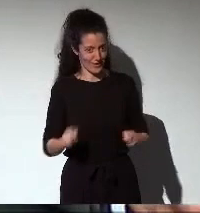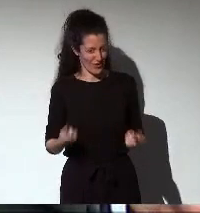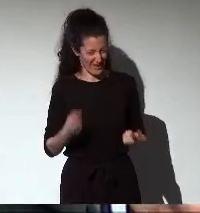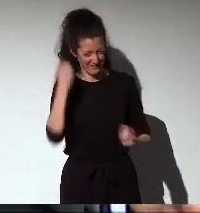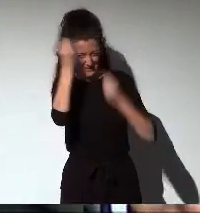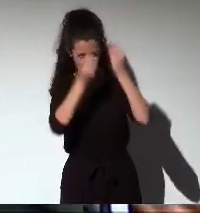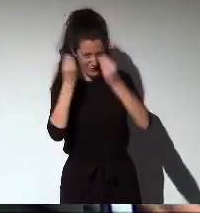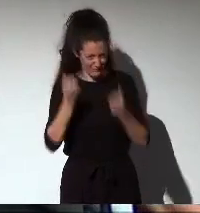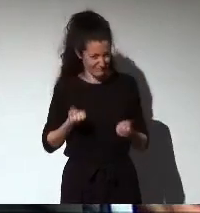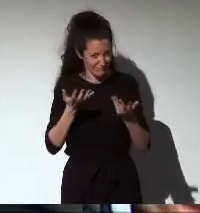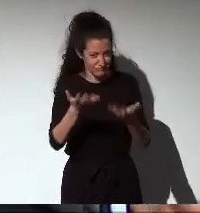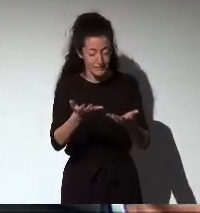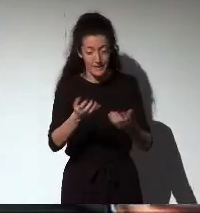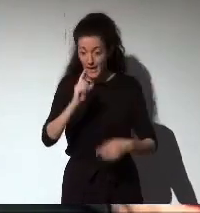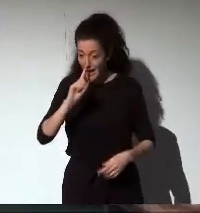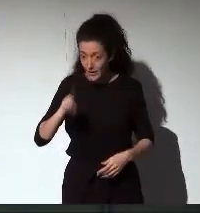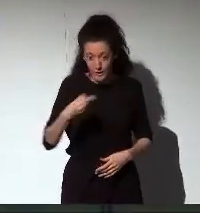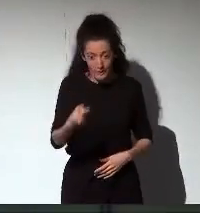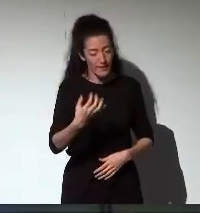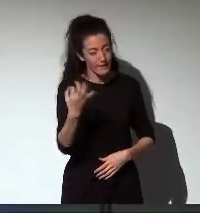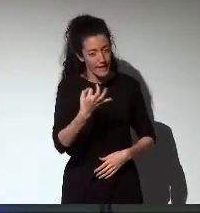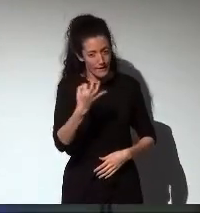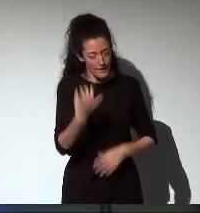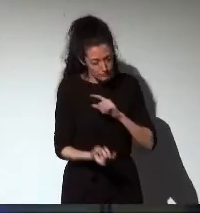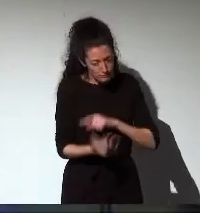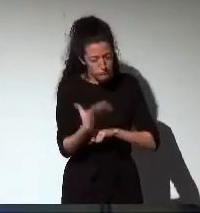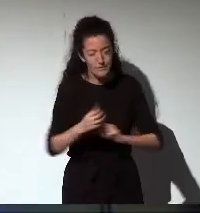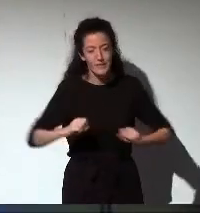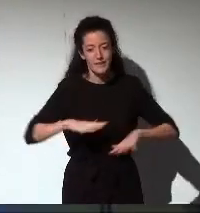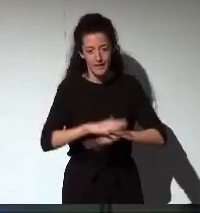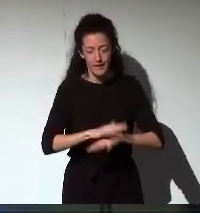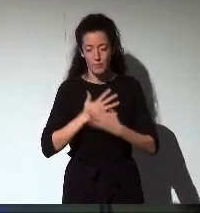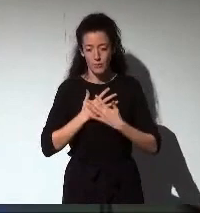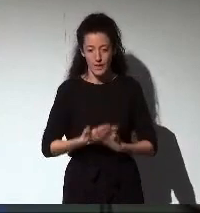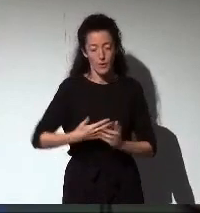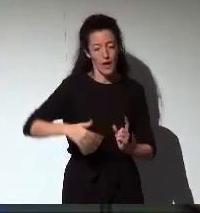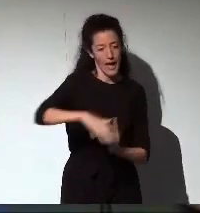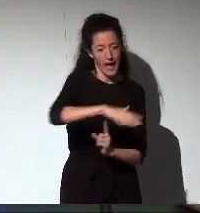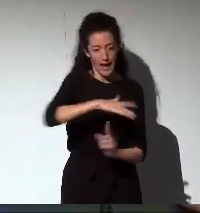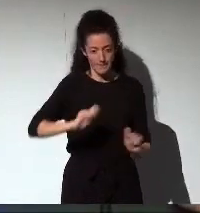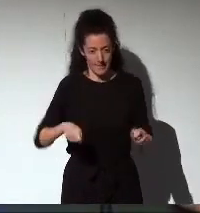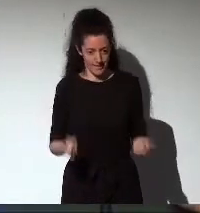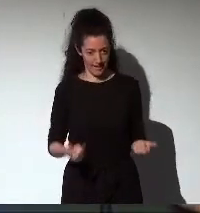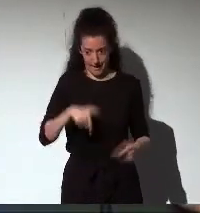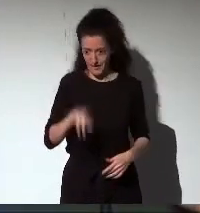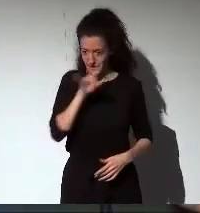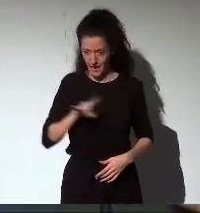que ser el año de lanzamiento de la red de voluntariado ambiental en Canarias, para no solo